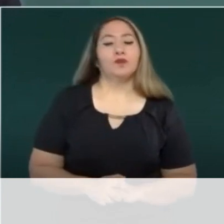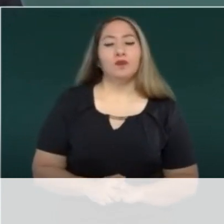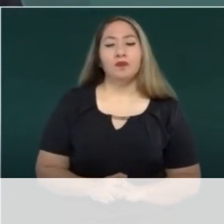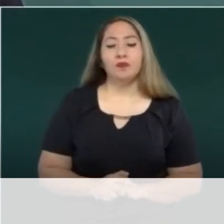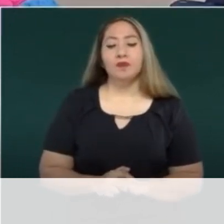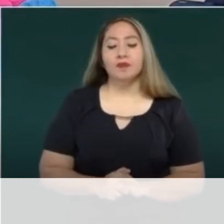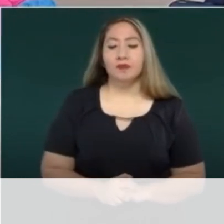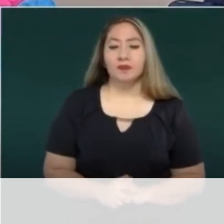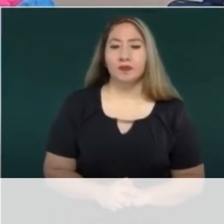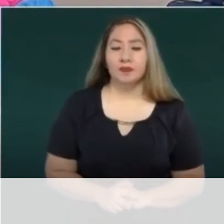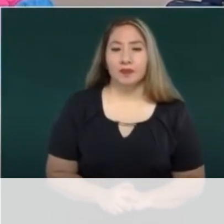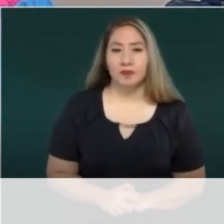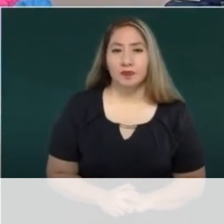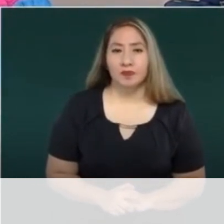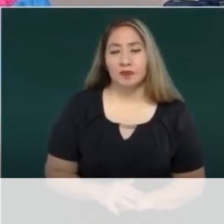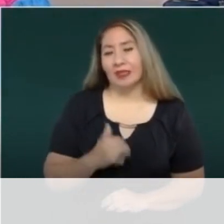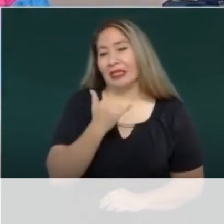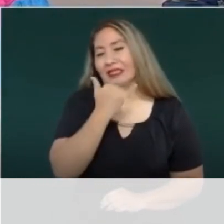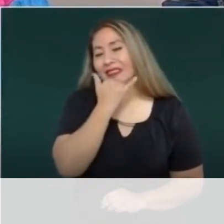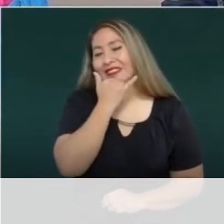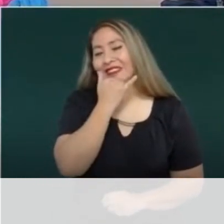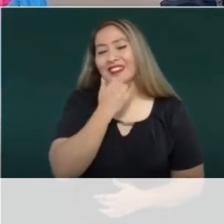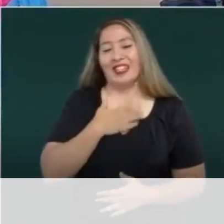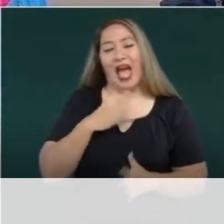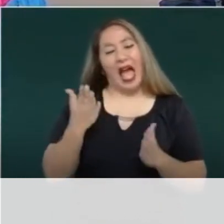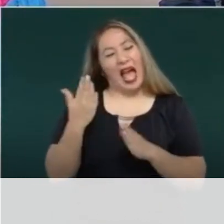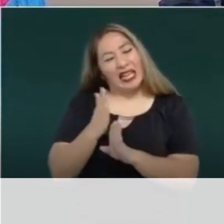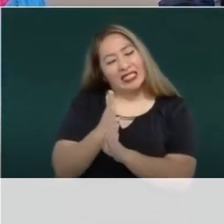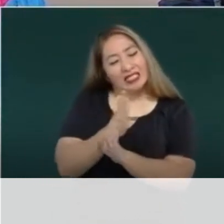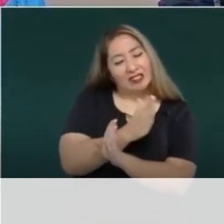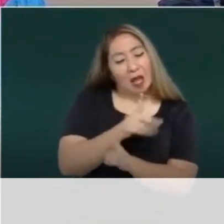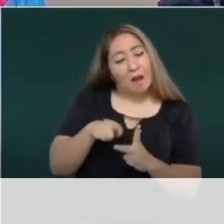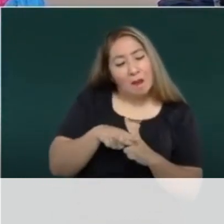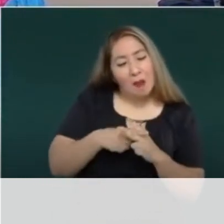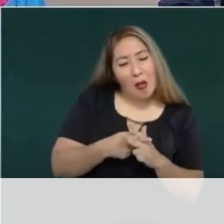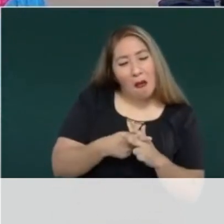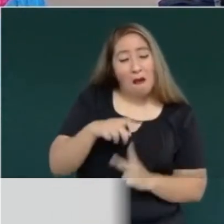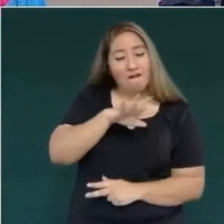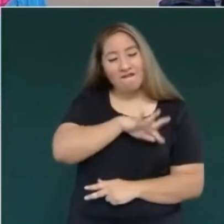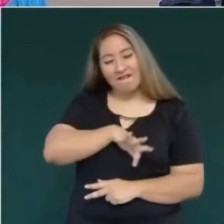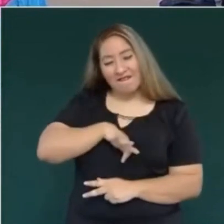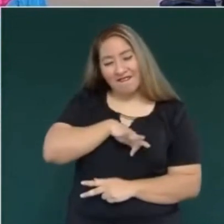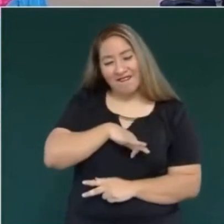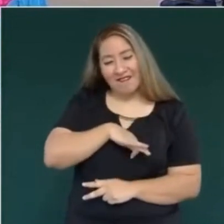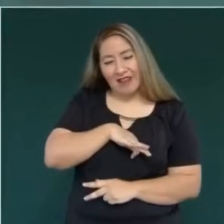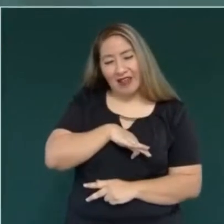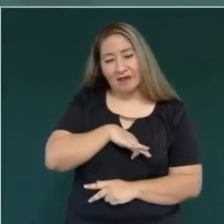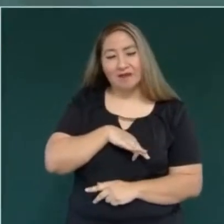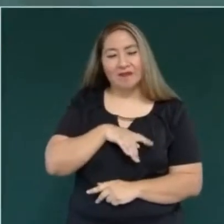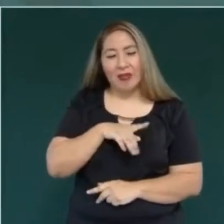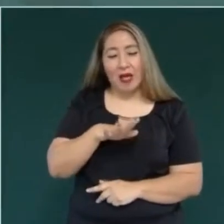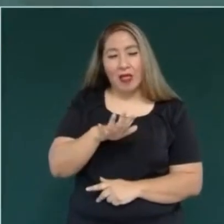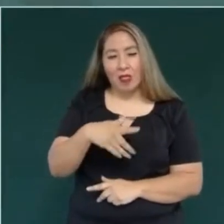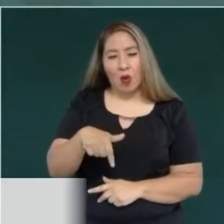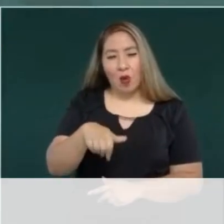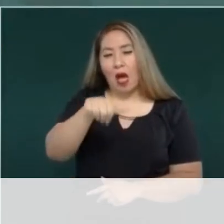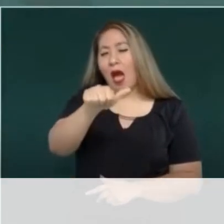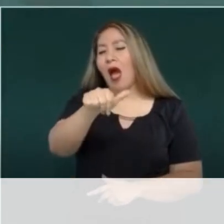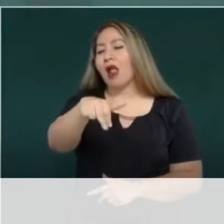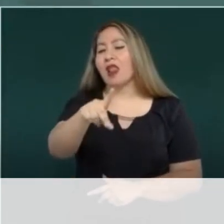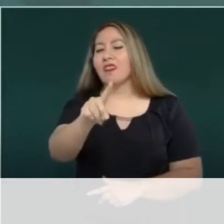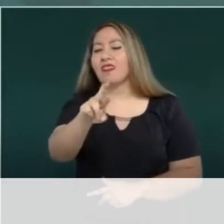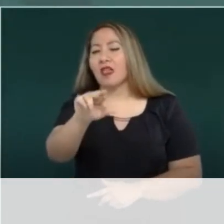me llena de satisfacción poder felicitar a Andrea